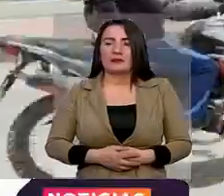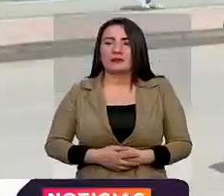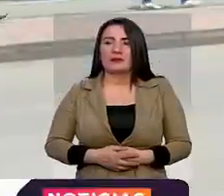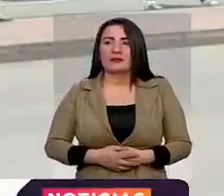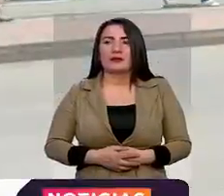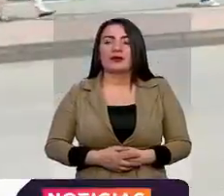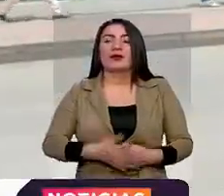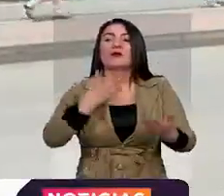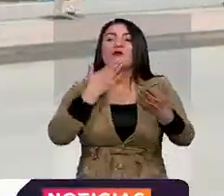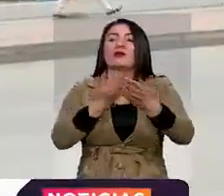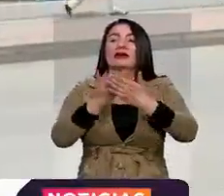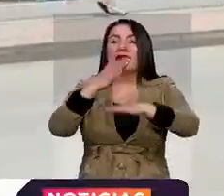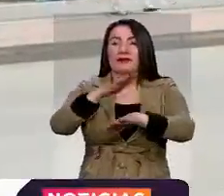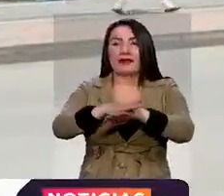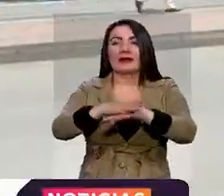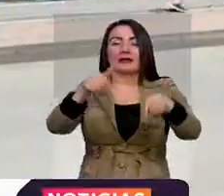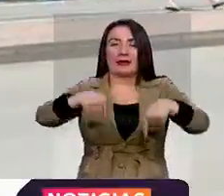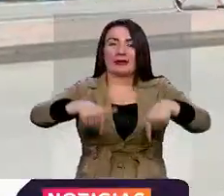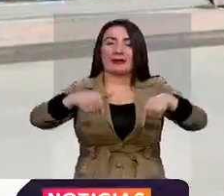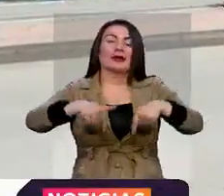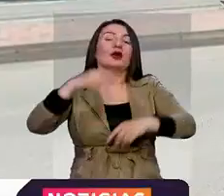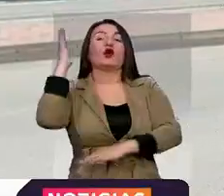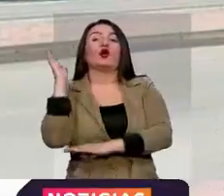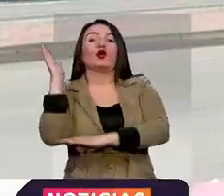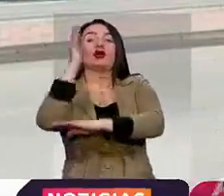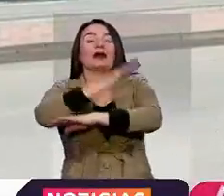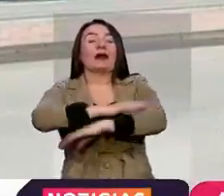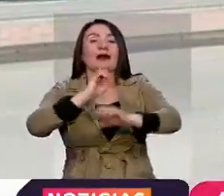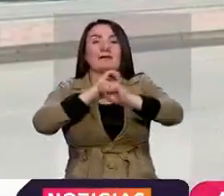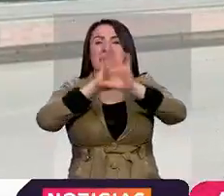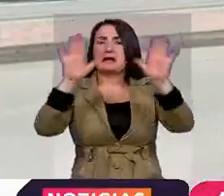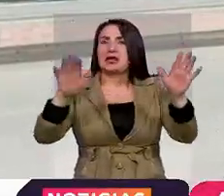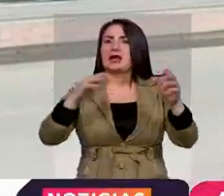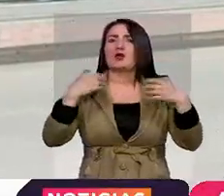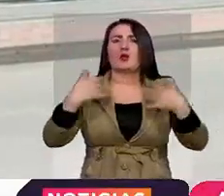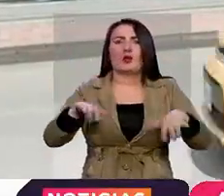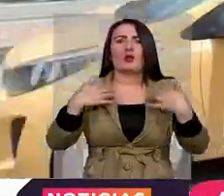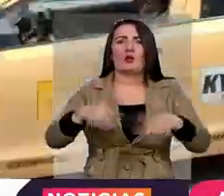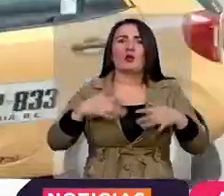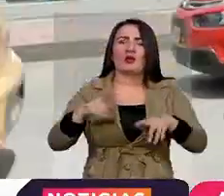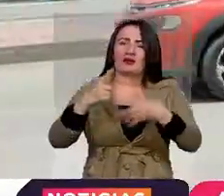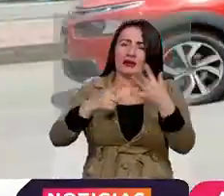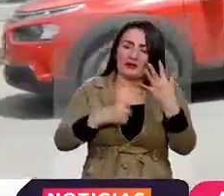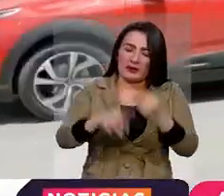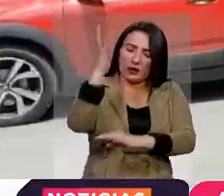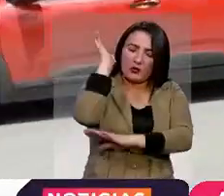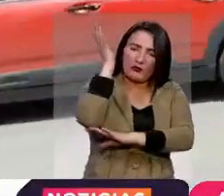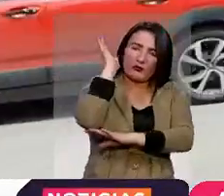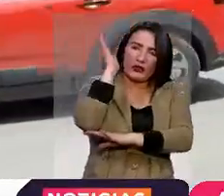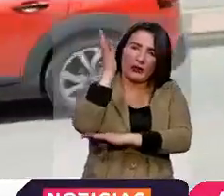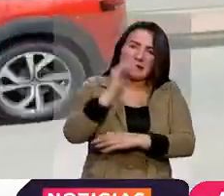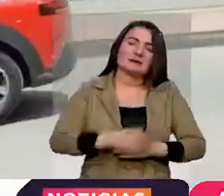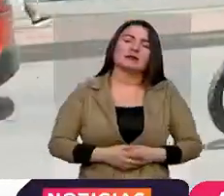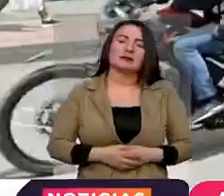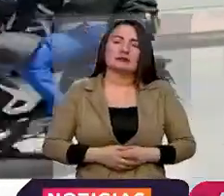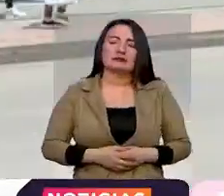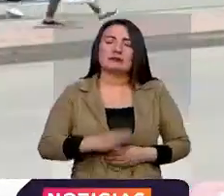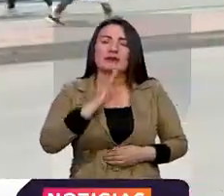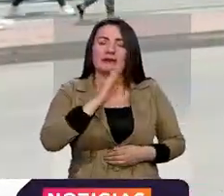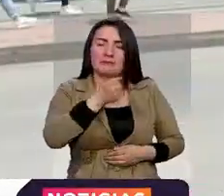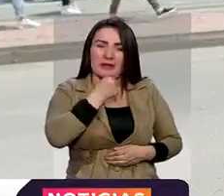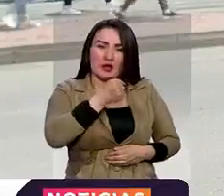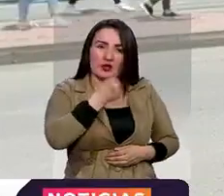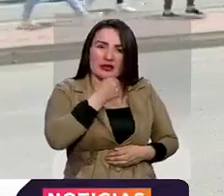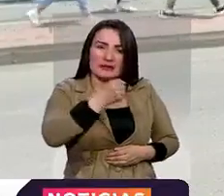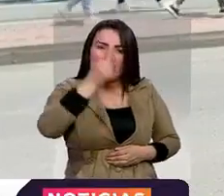qué tal muy buenas tardes y es que durante la jornada de la mañana ha estado cargada de grandes conferencistas como es el caso del periodista